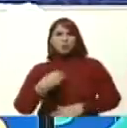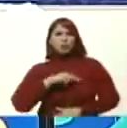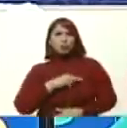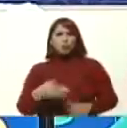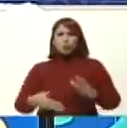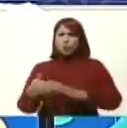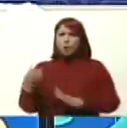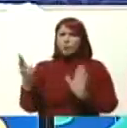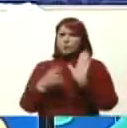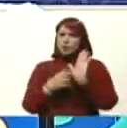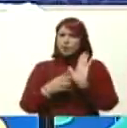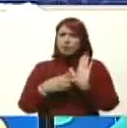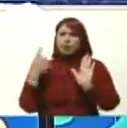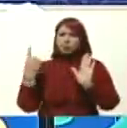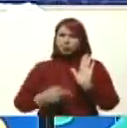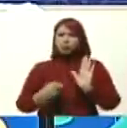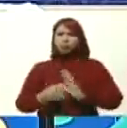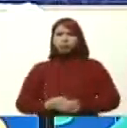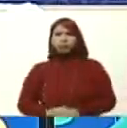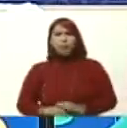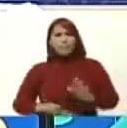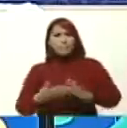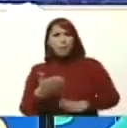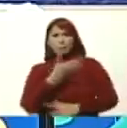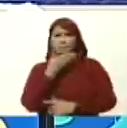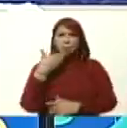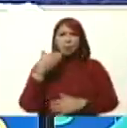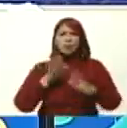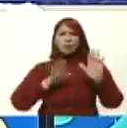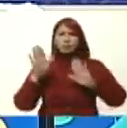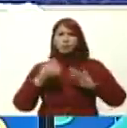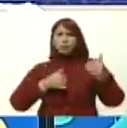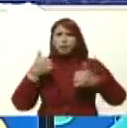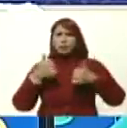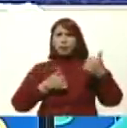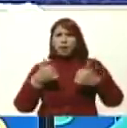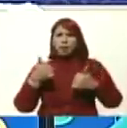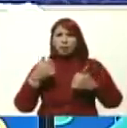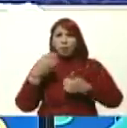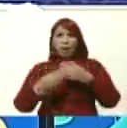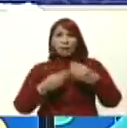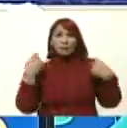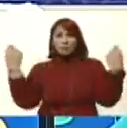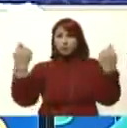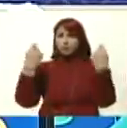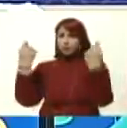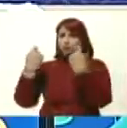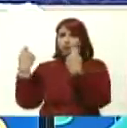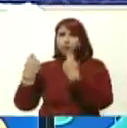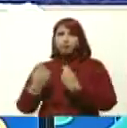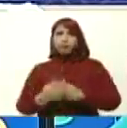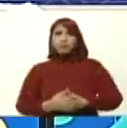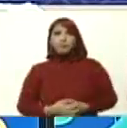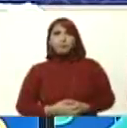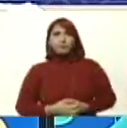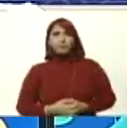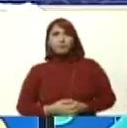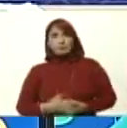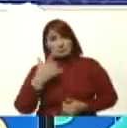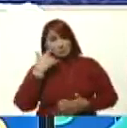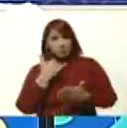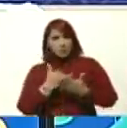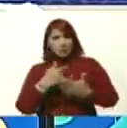con la verdad, porque vamos con los mejores candidatos, porque hacemos una campaña, mira, a